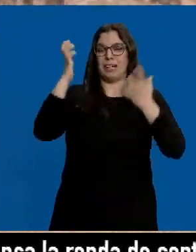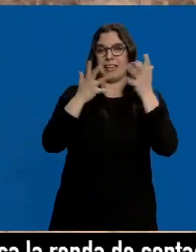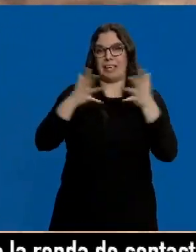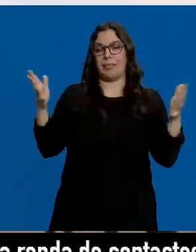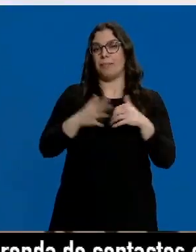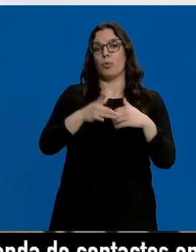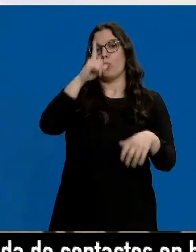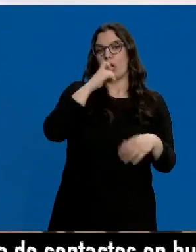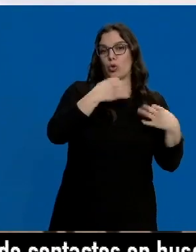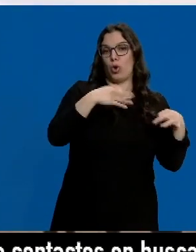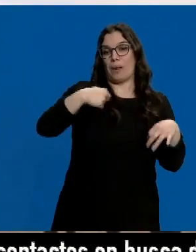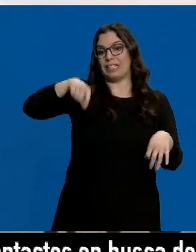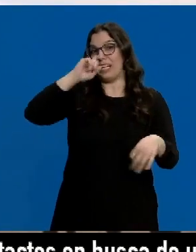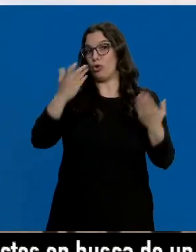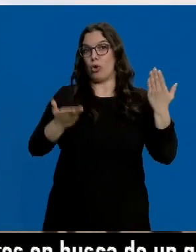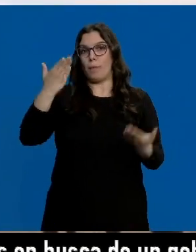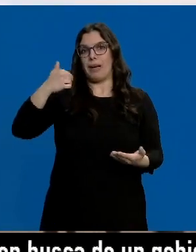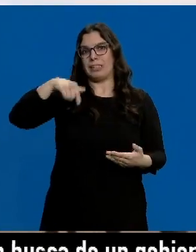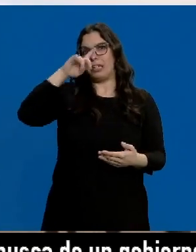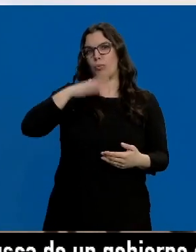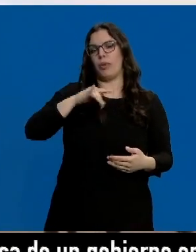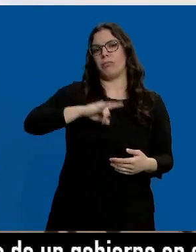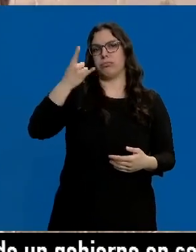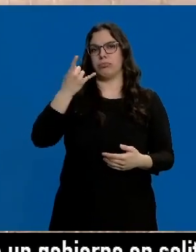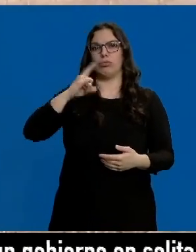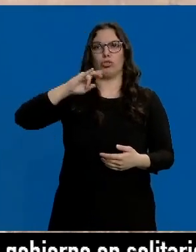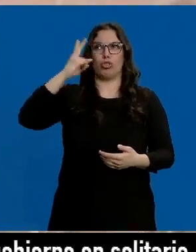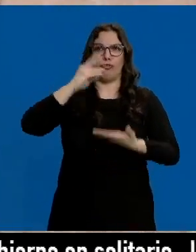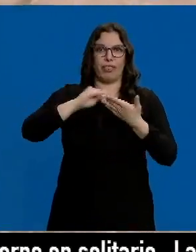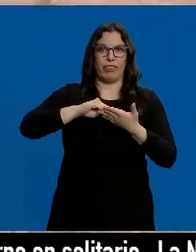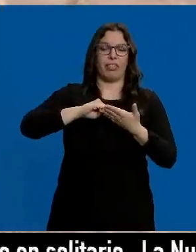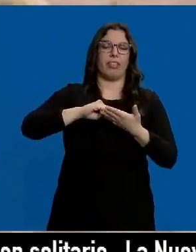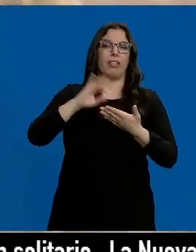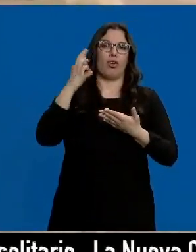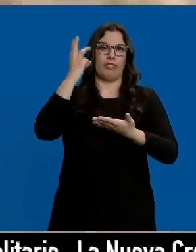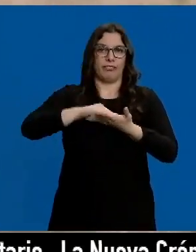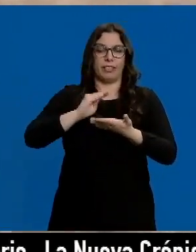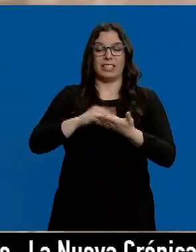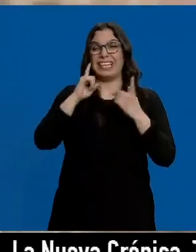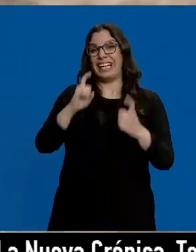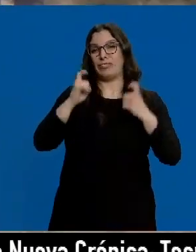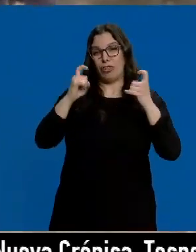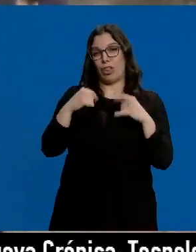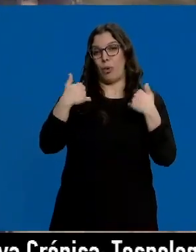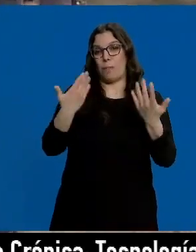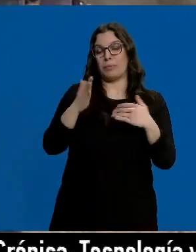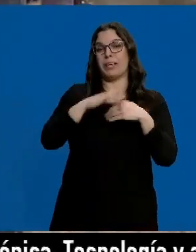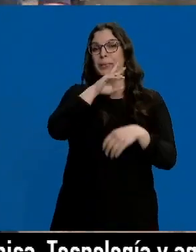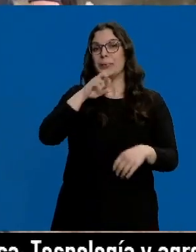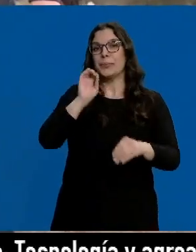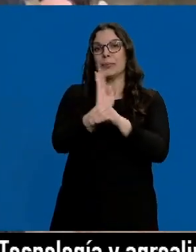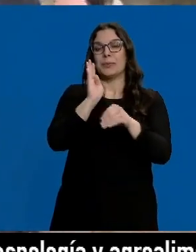De un año normal a este año, pues seguramente se multiplique por 2 o por 3. Más esfuerzo si cabe para mantener esta raza zamorana,